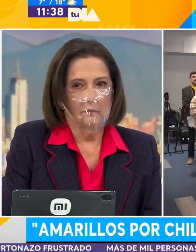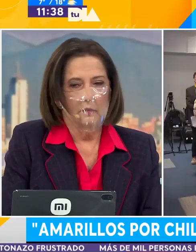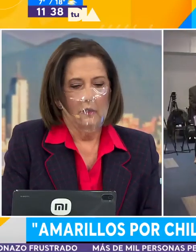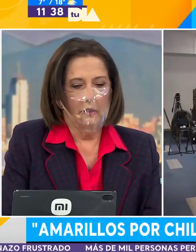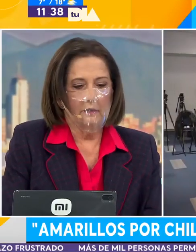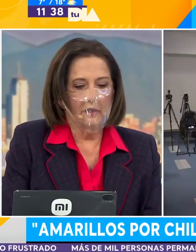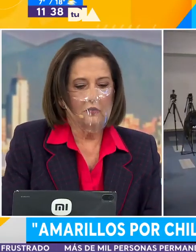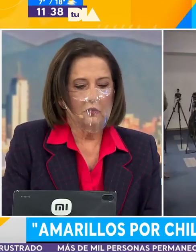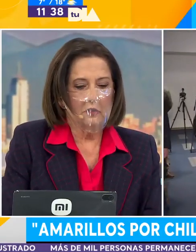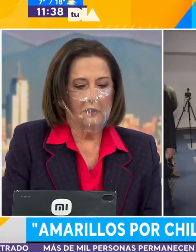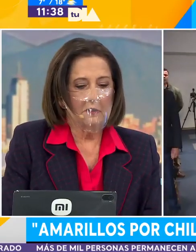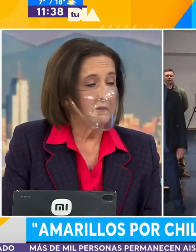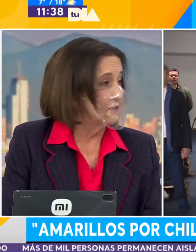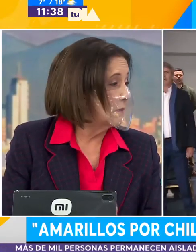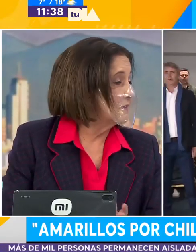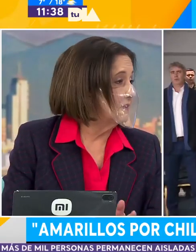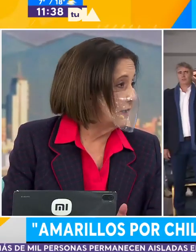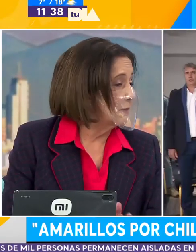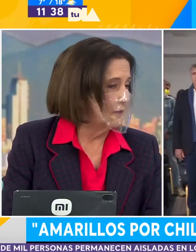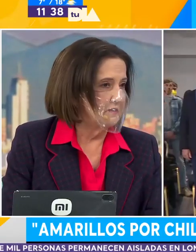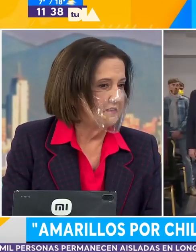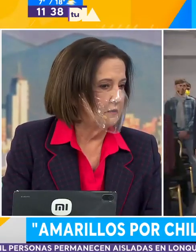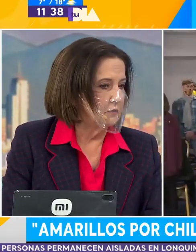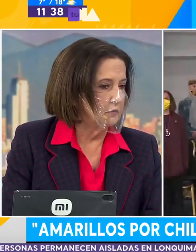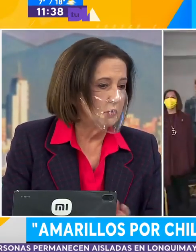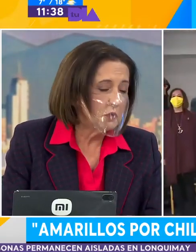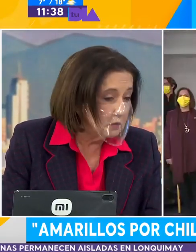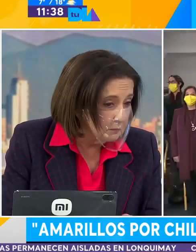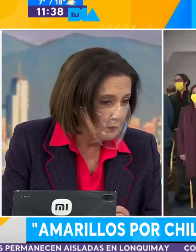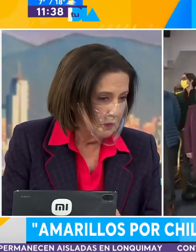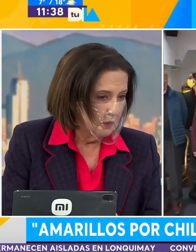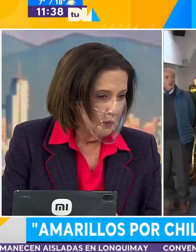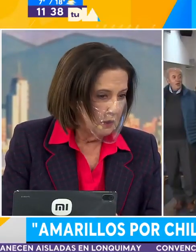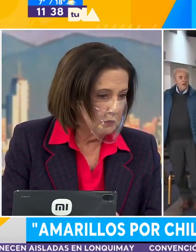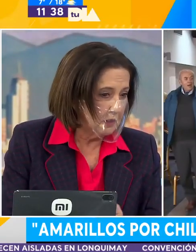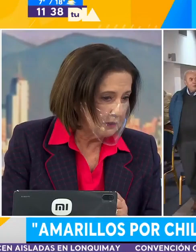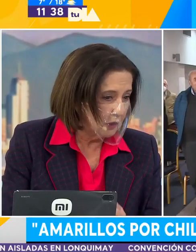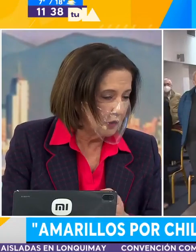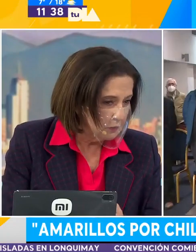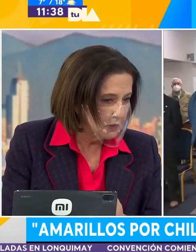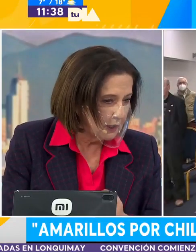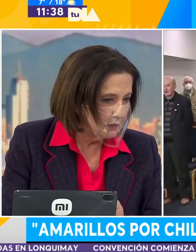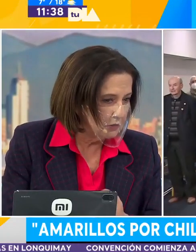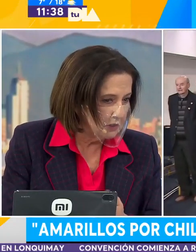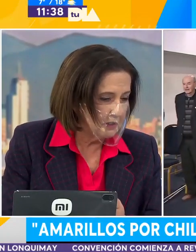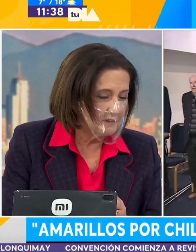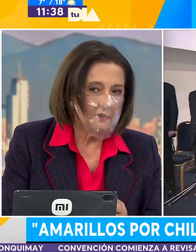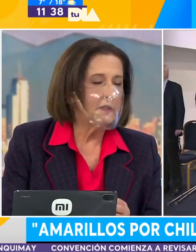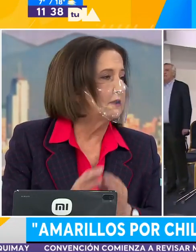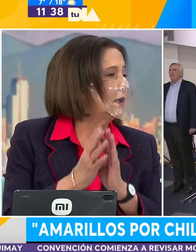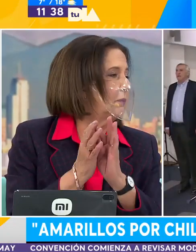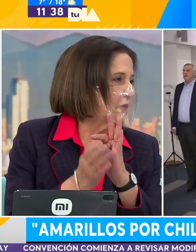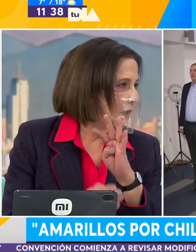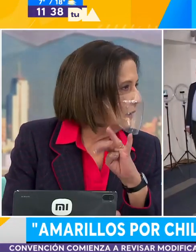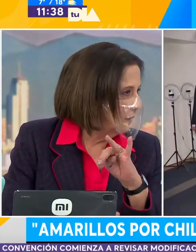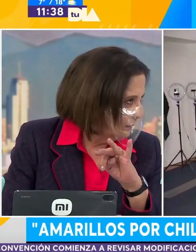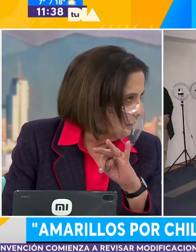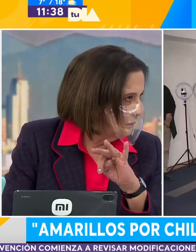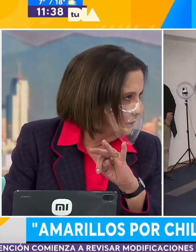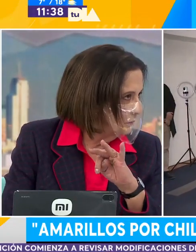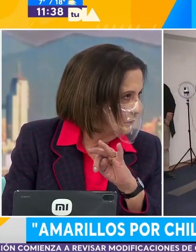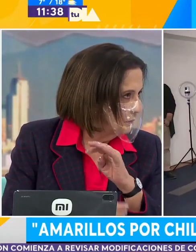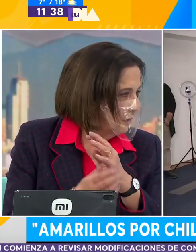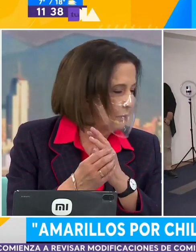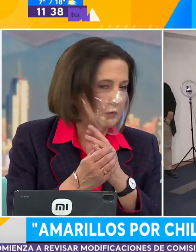Nos preocupa el texto que se va a presentar a plebiscito. Uno, en un Estado democrático tienen que existir tres poderes del